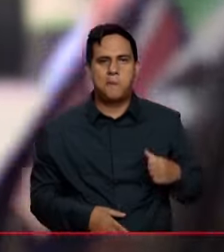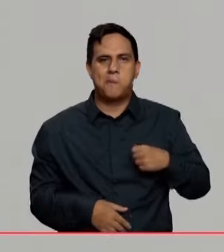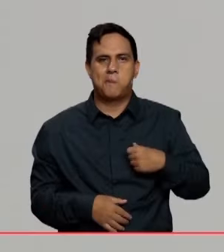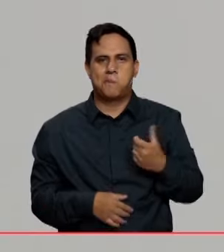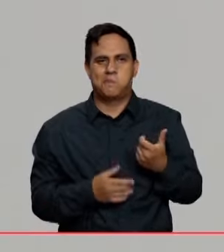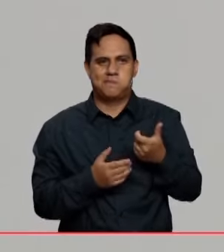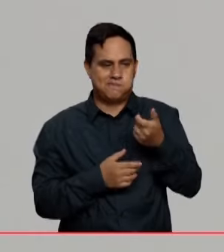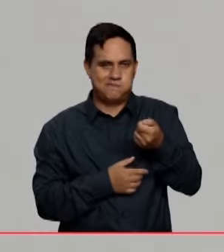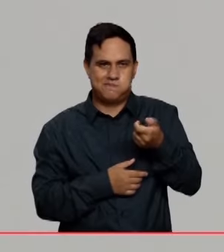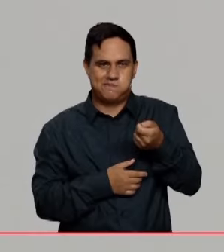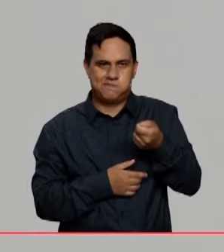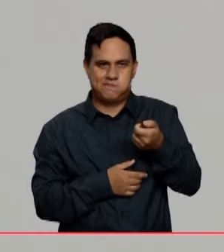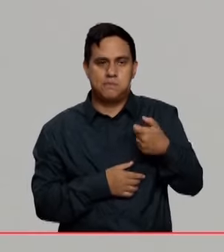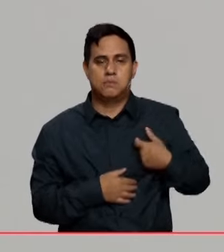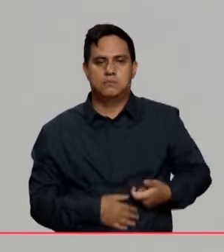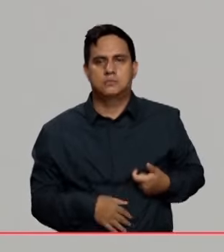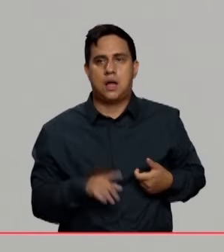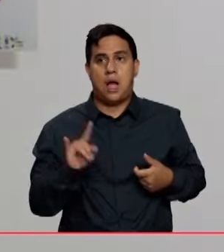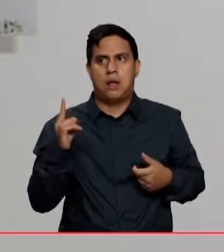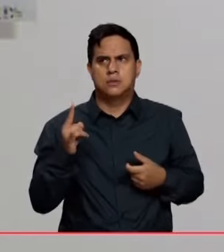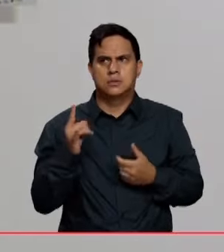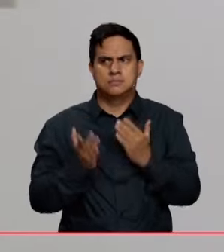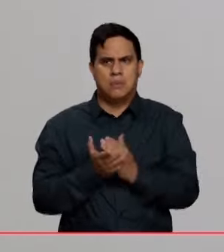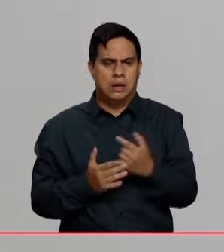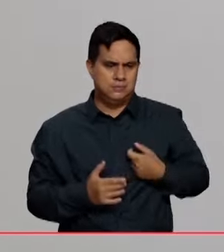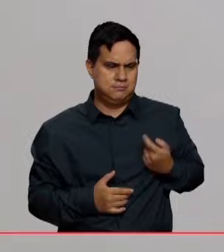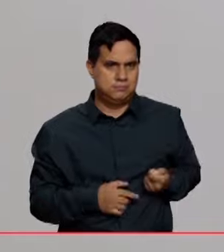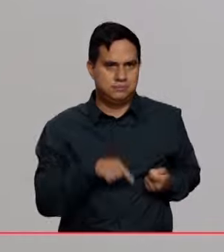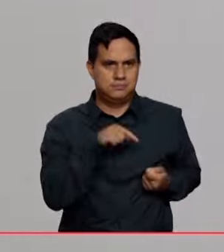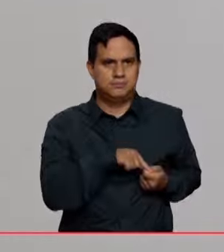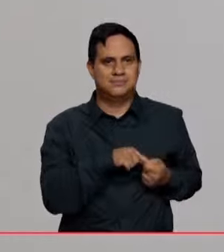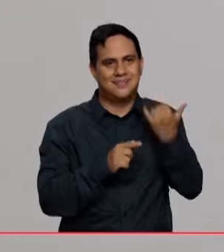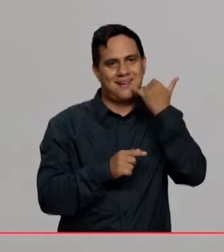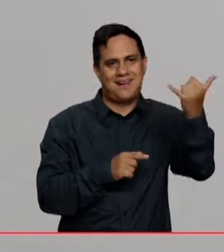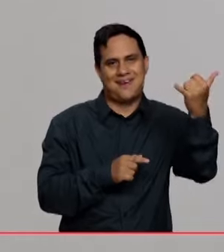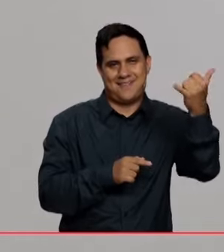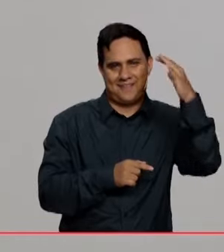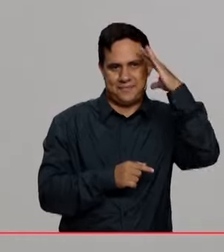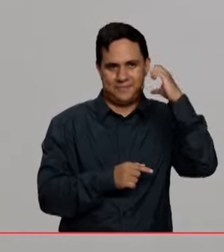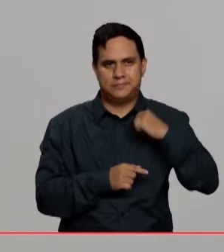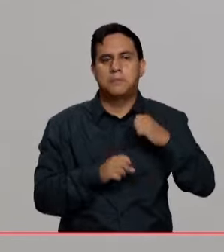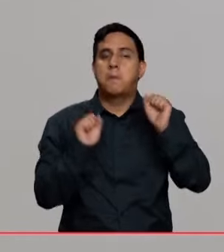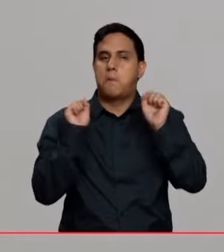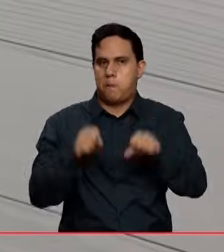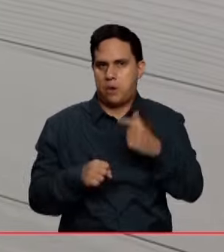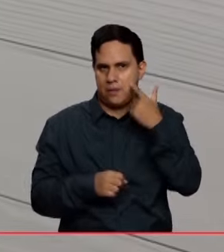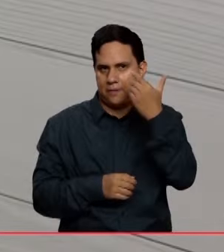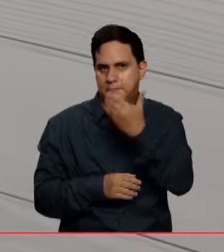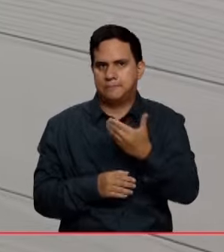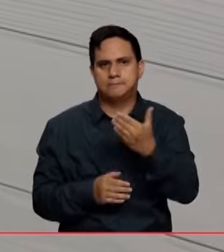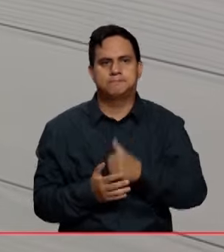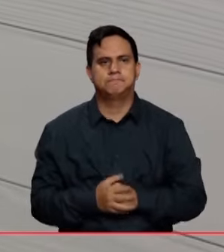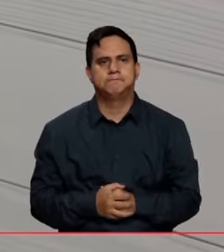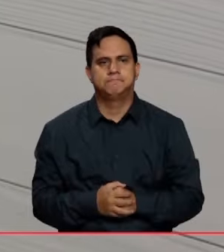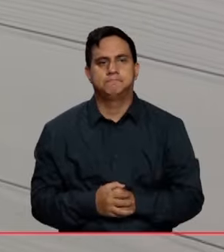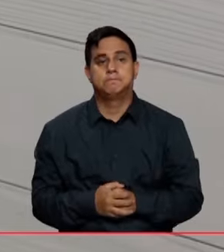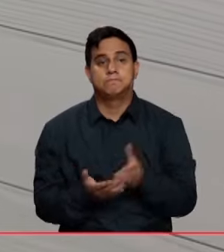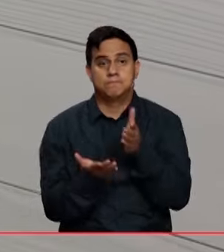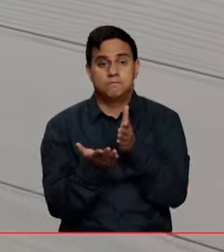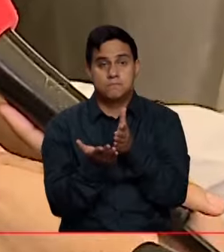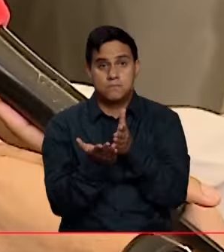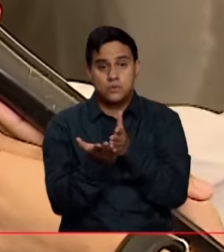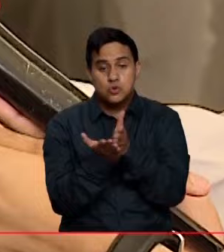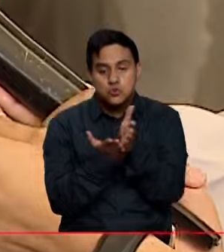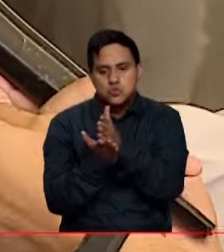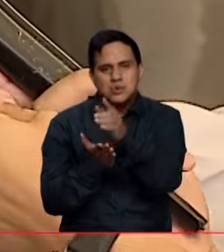autoridades. Se aumentarán los consultorios Rosa y habrá nuevas estrategias para el área rural. La ruta se va a activar desde las